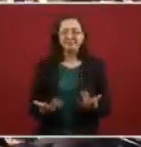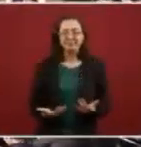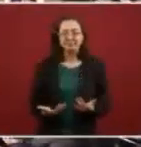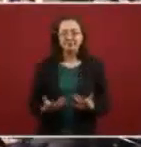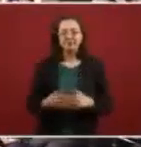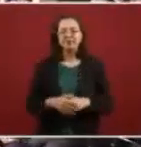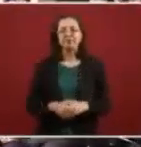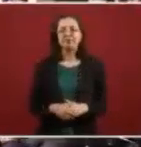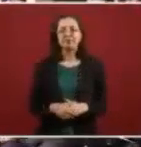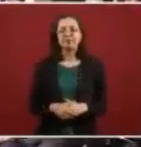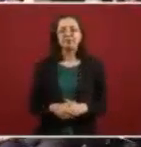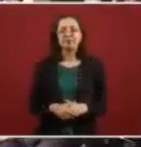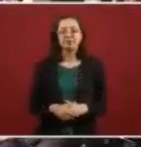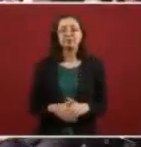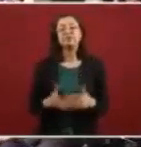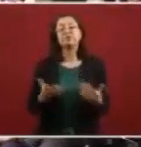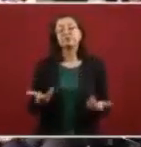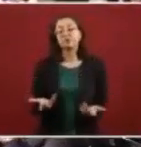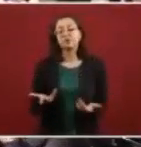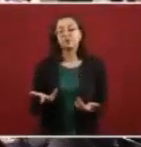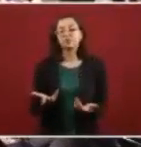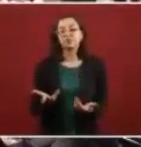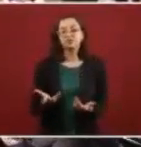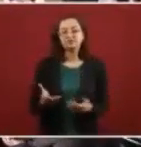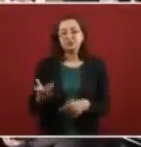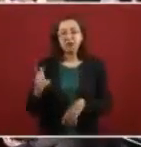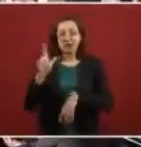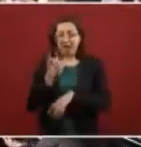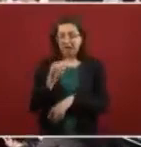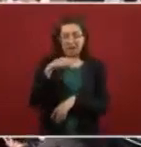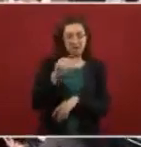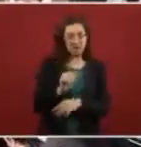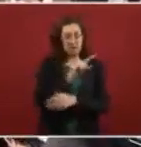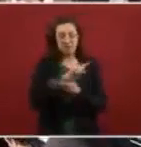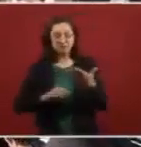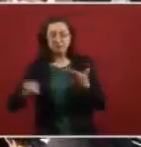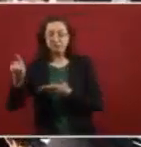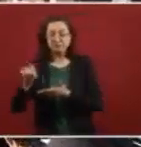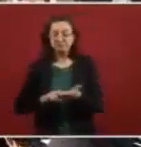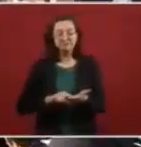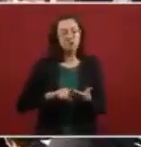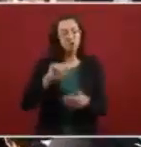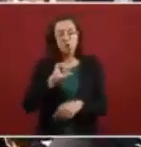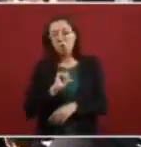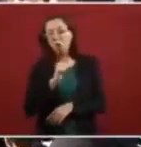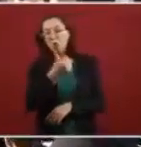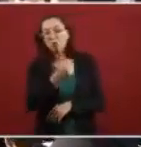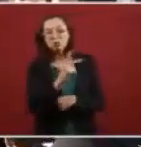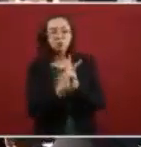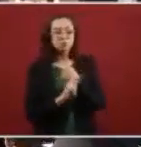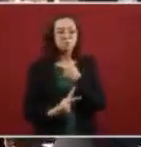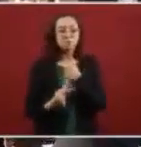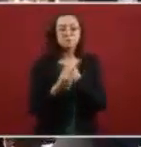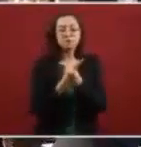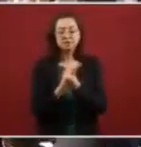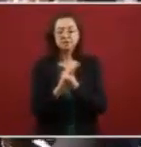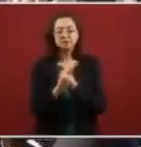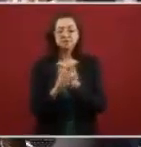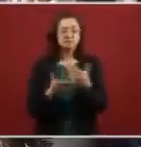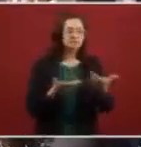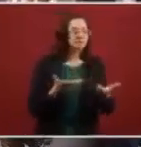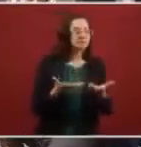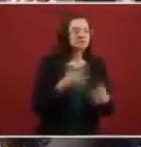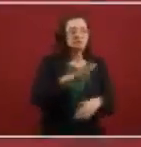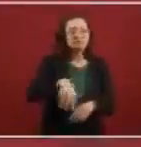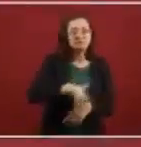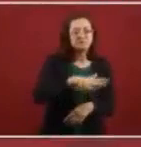finalmente hubo que conseguir una ruta un plan b pero lo que conseguíamos es plan b se pudo haber dado una situación muy difícil